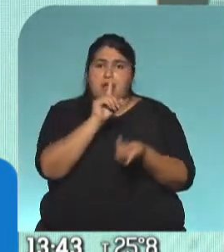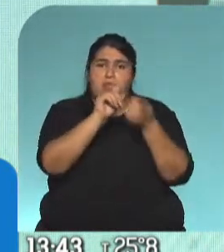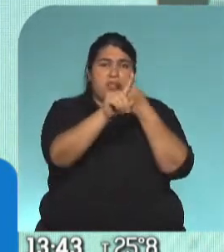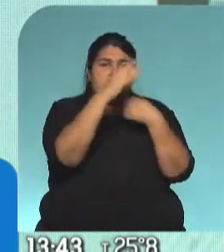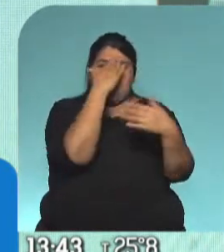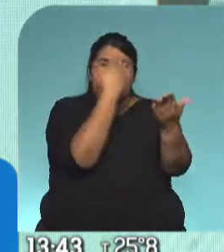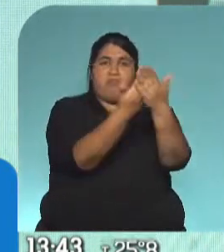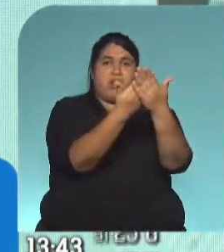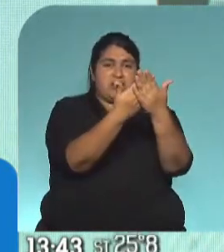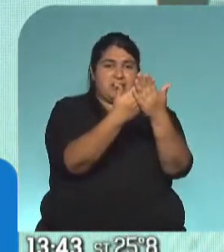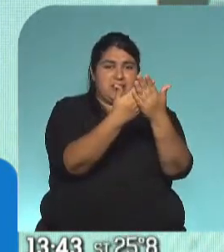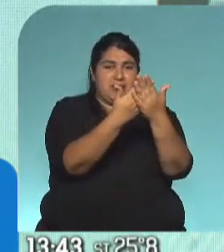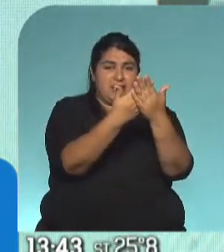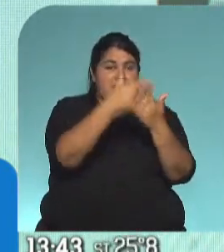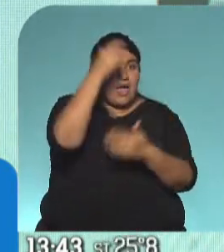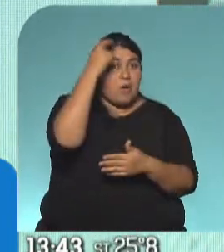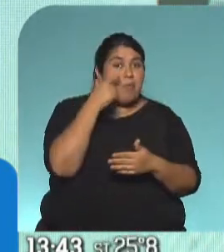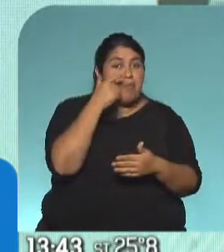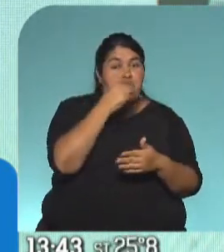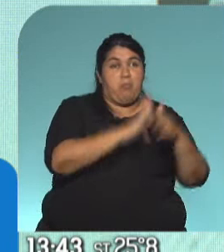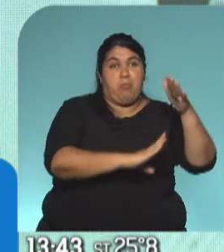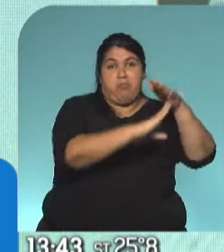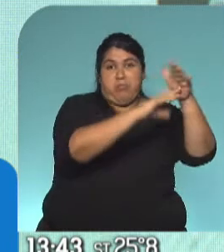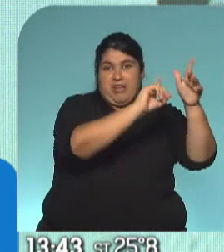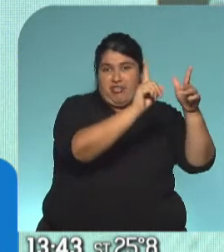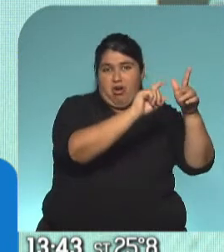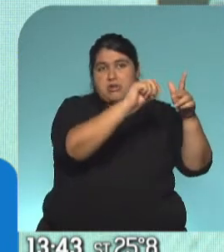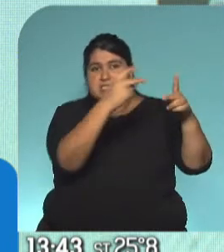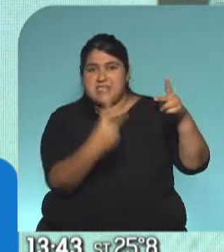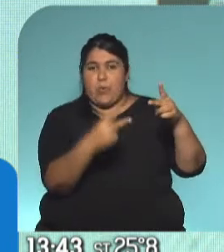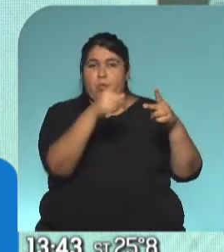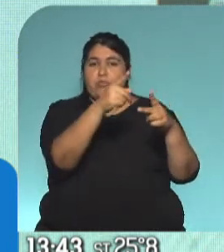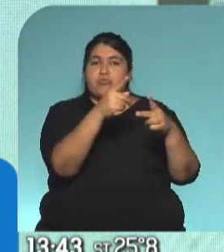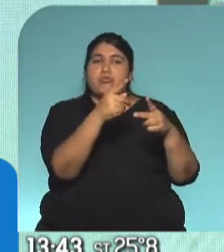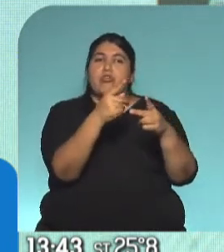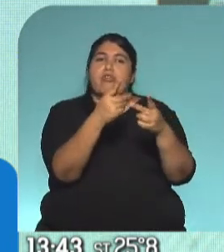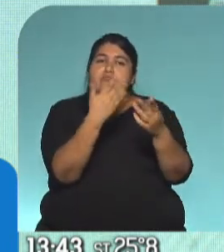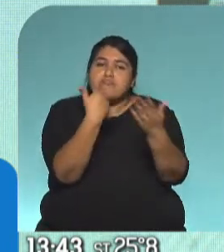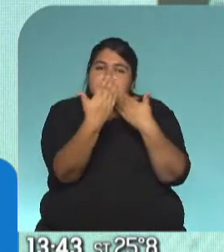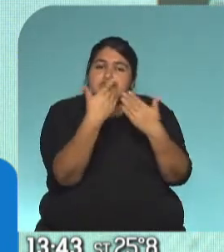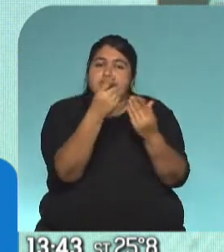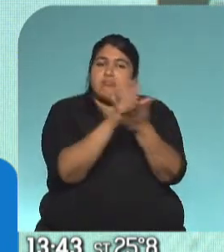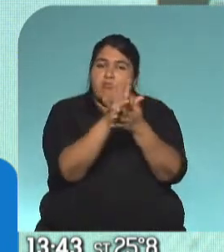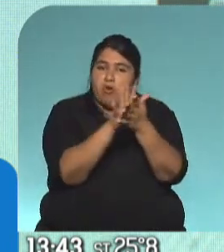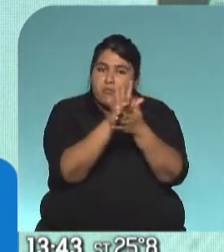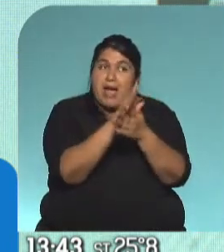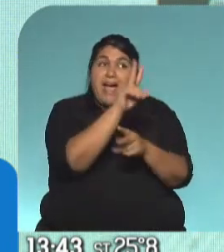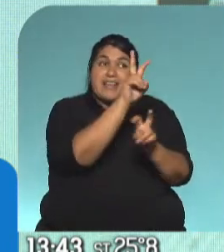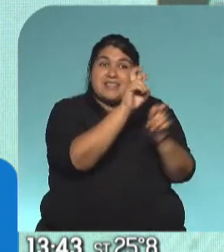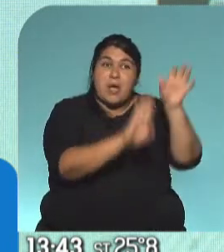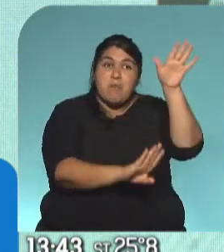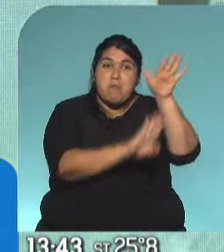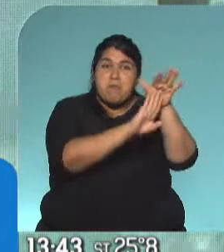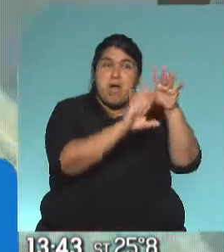con el rey Salman y no habla con el príncipe heredero, como una muestra también de autoridad autoridad, con quién tiene que manejar los temas, los grandes temas de la geopolítica.